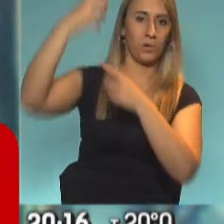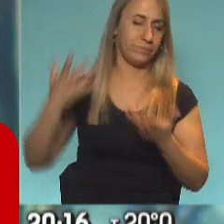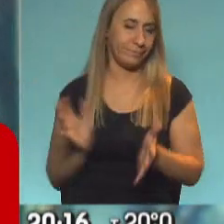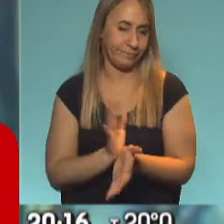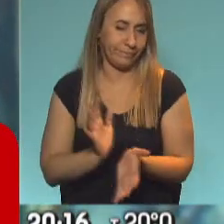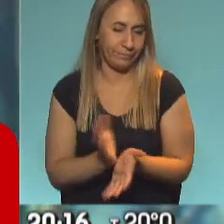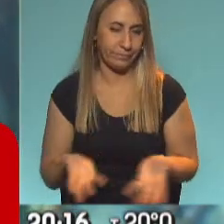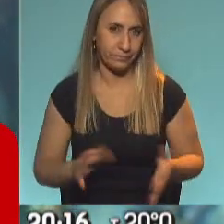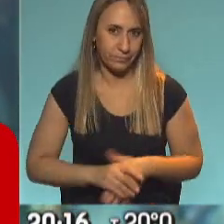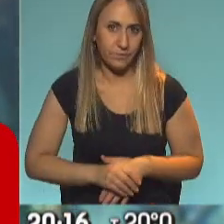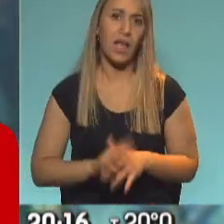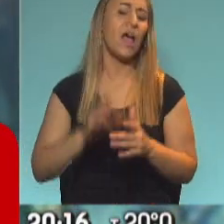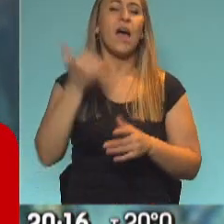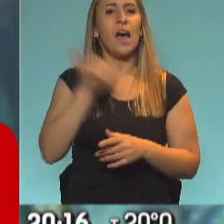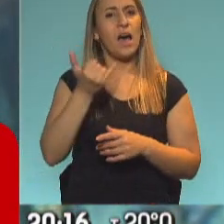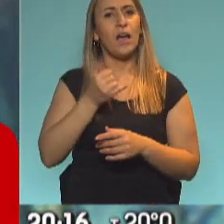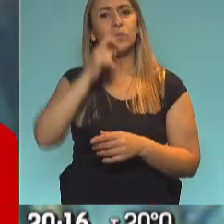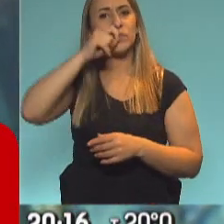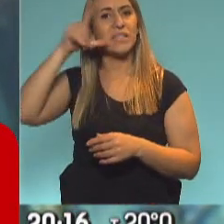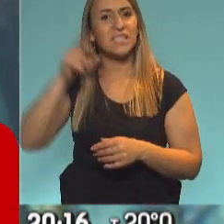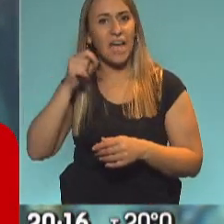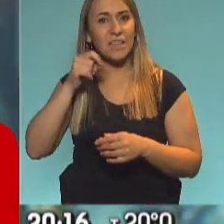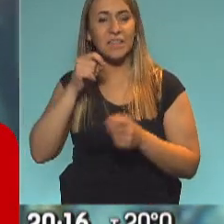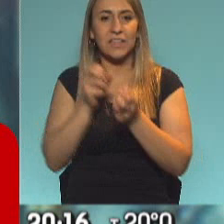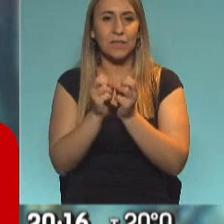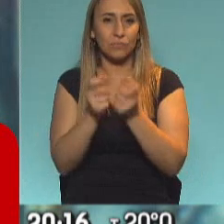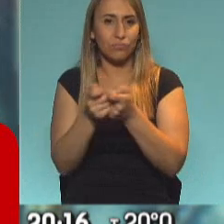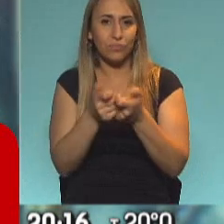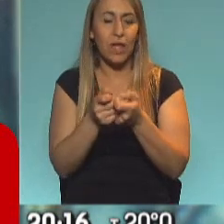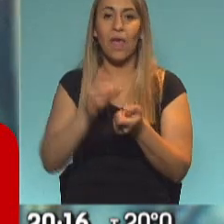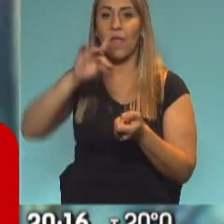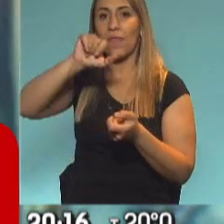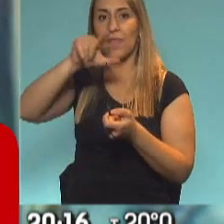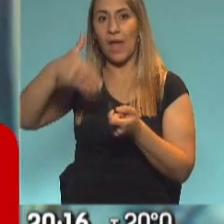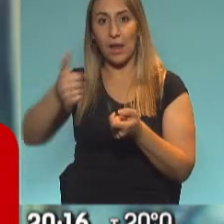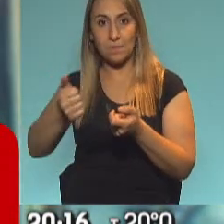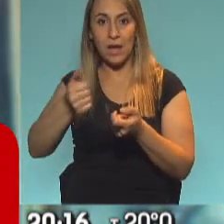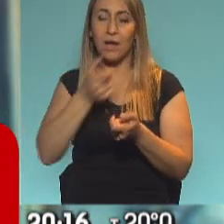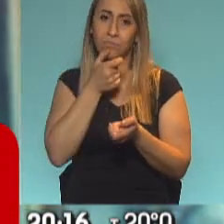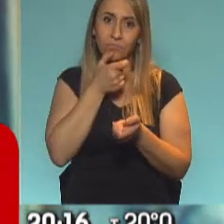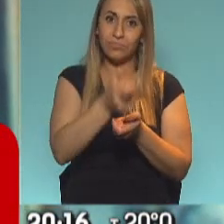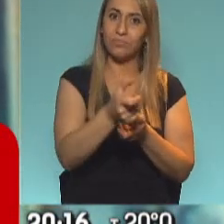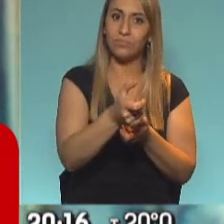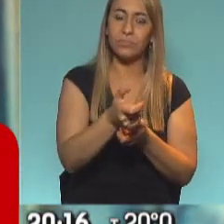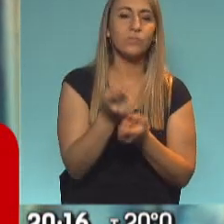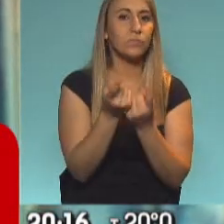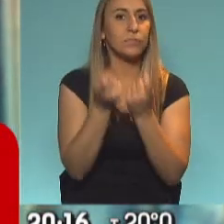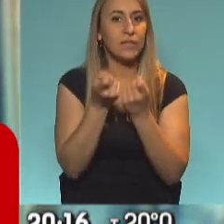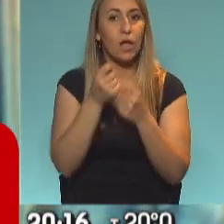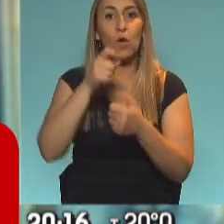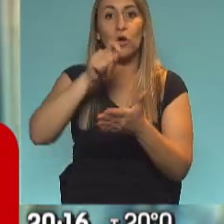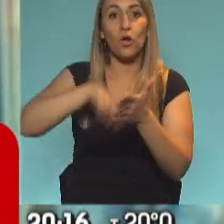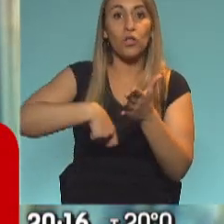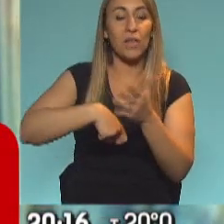por las hijas de Diego Maradona. En ese grupo de chat, Dalma Maradona sugiere la necesidad de contratar a